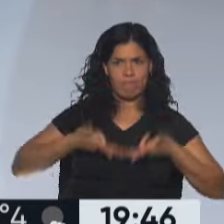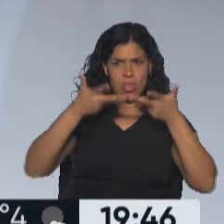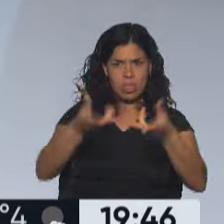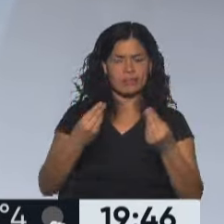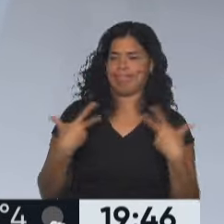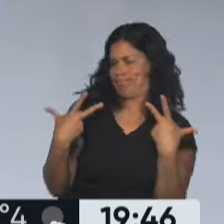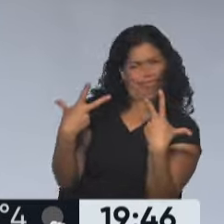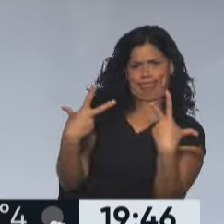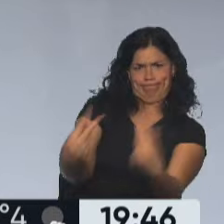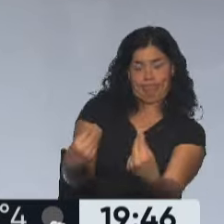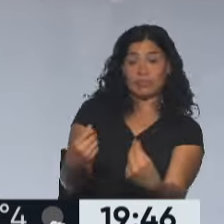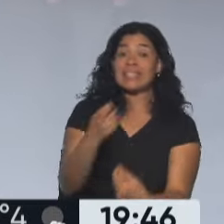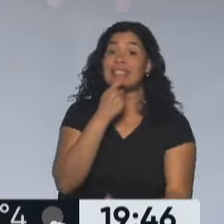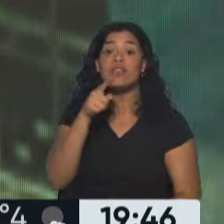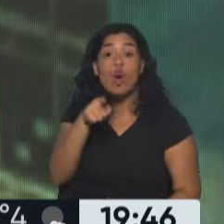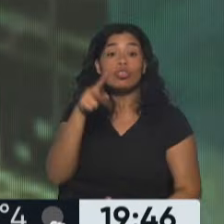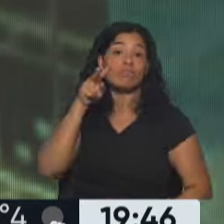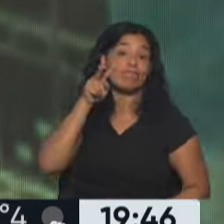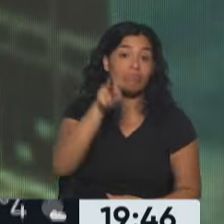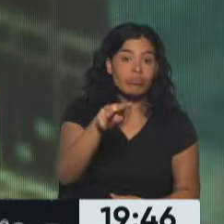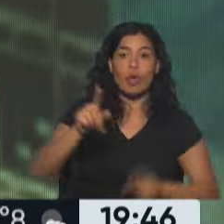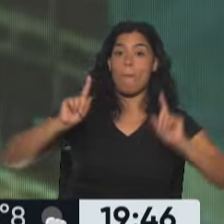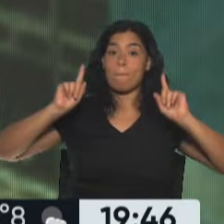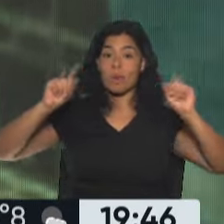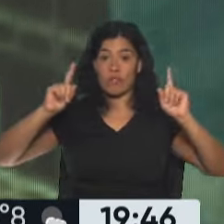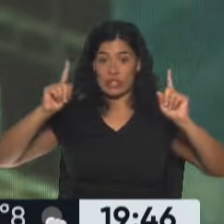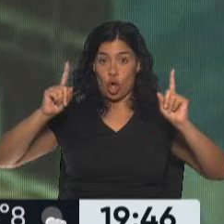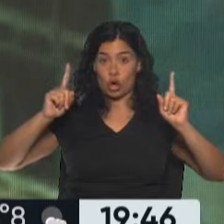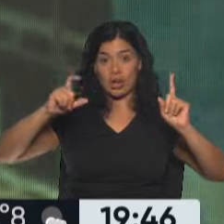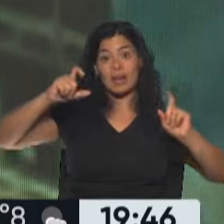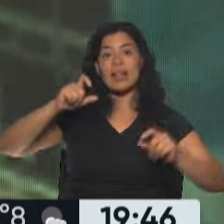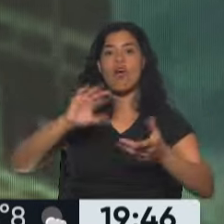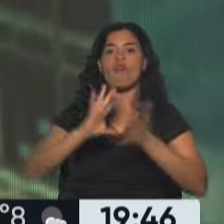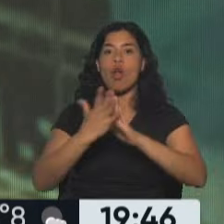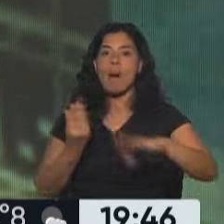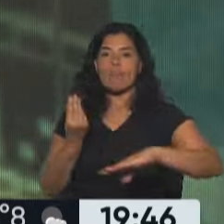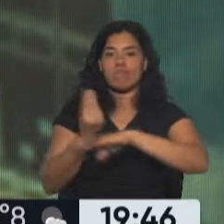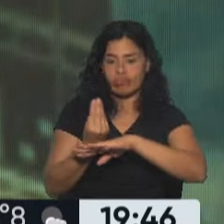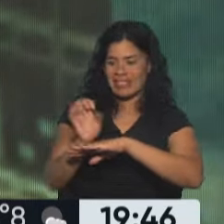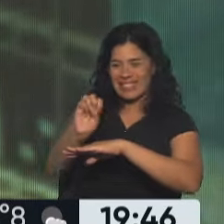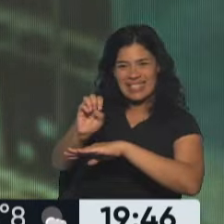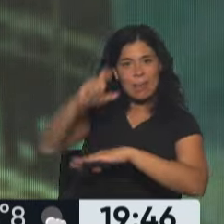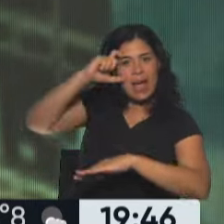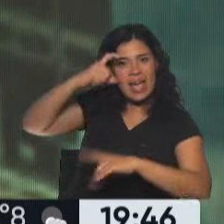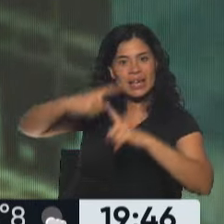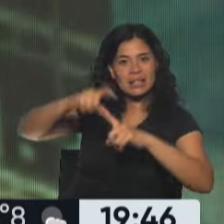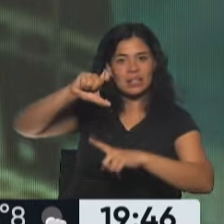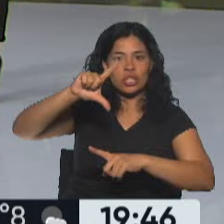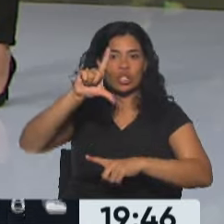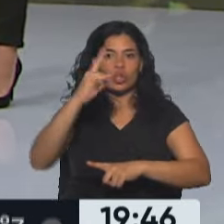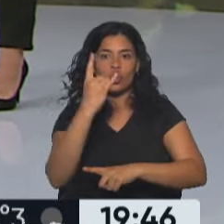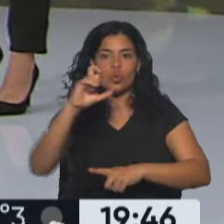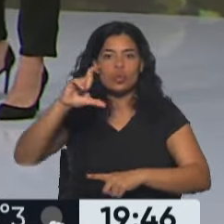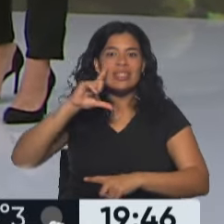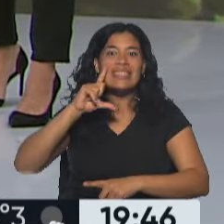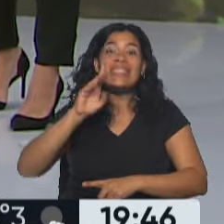cobra un docente que está de manera exclusiva en la universidad, su sueldo mensual asciende a 1,4